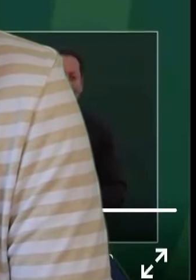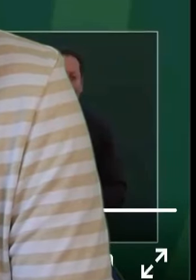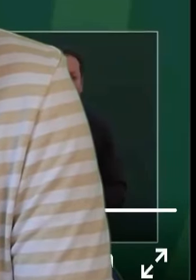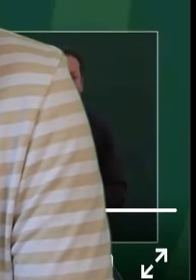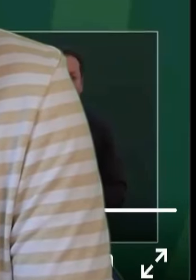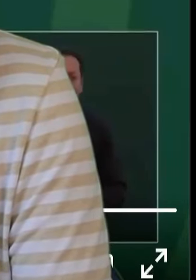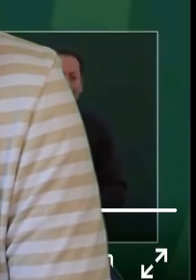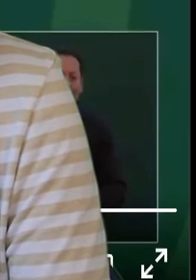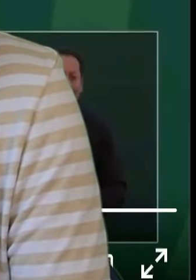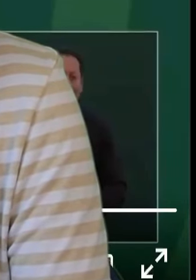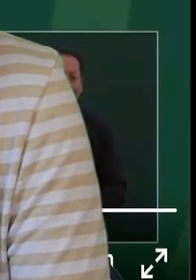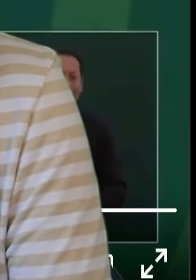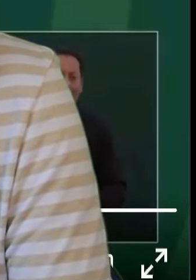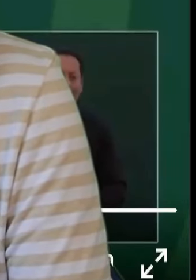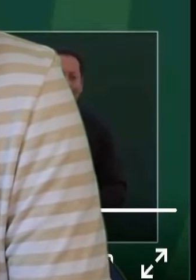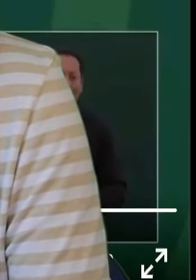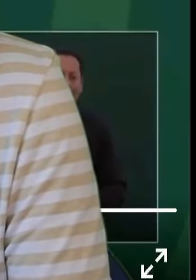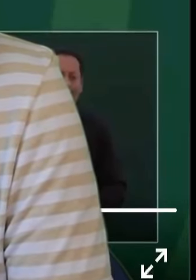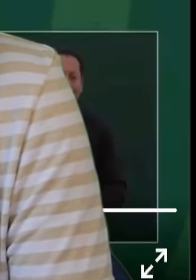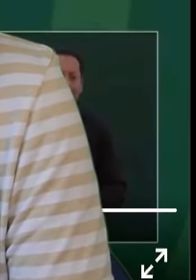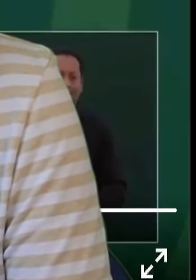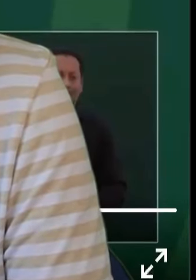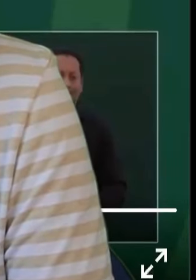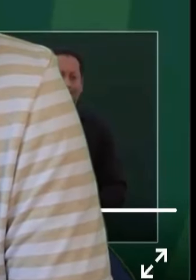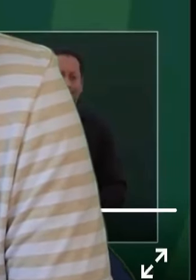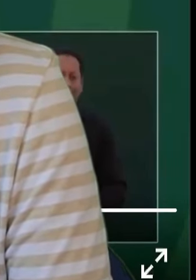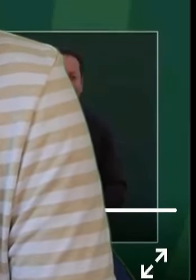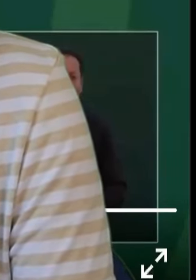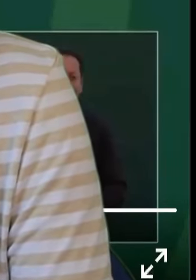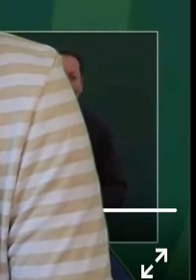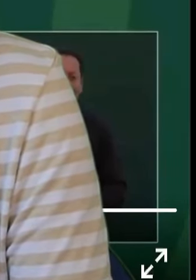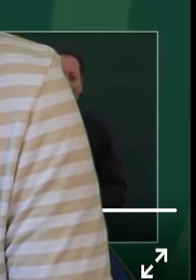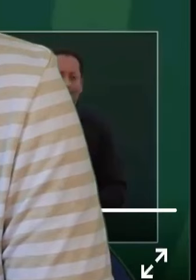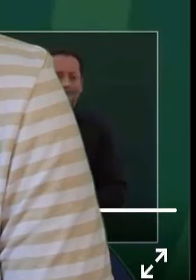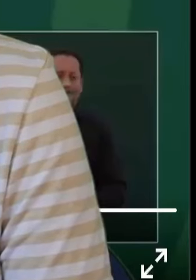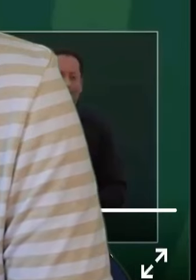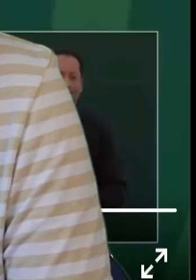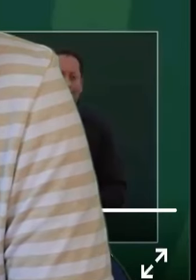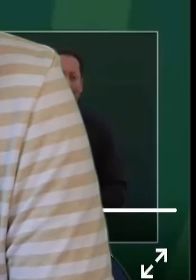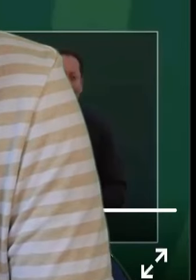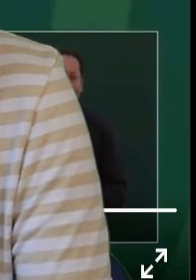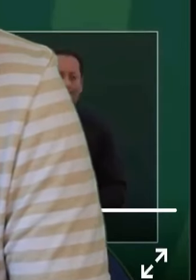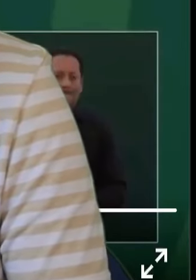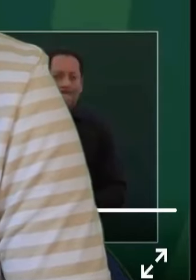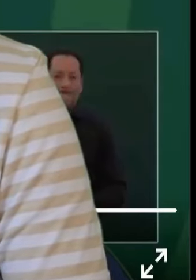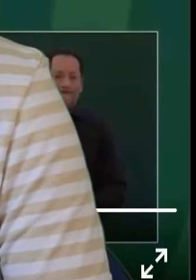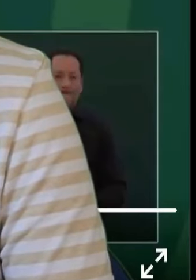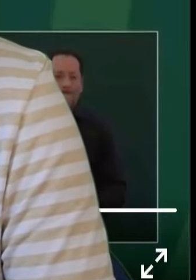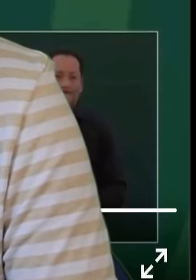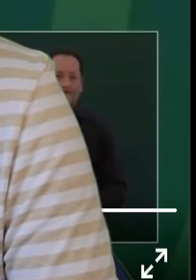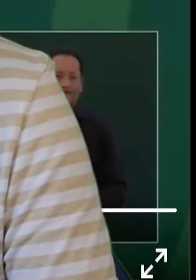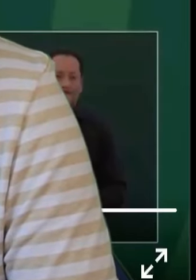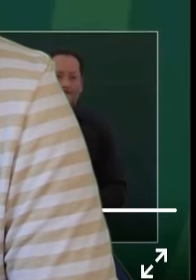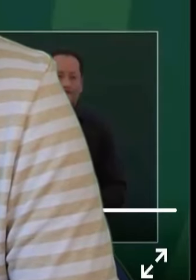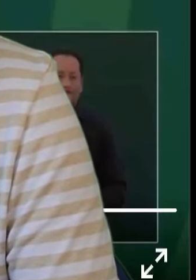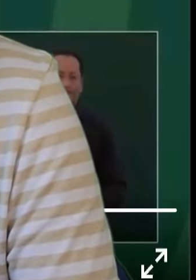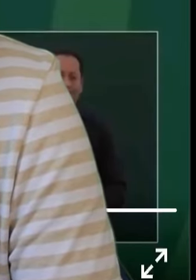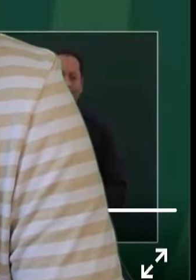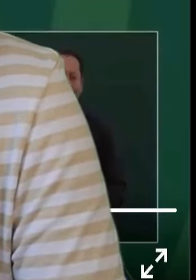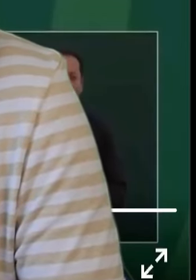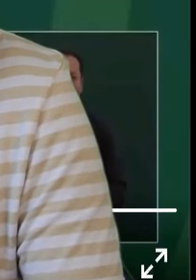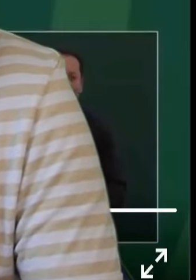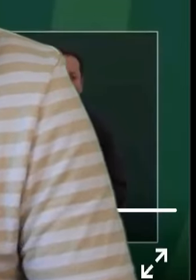partidos desde luego es que personajes como Moreno como marco Cortés queden